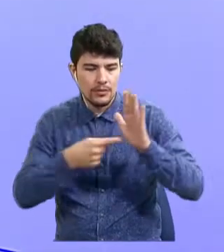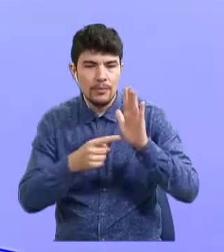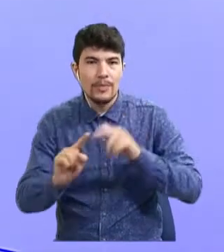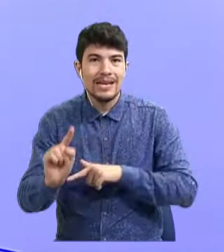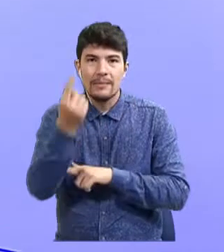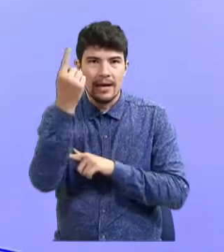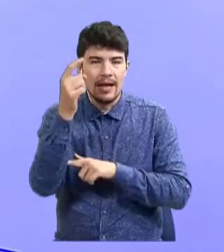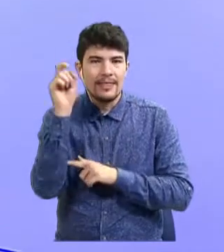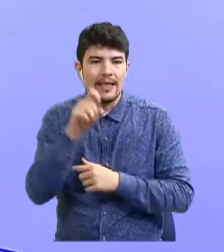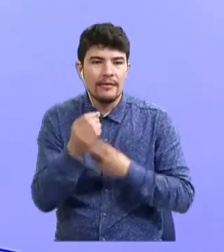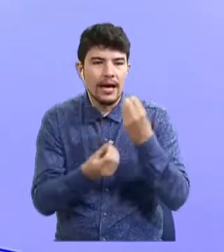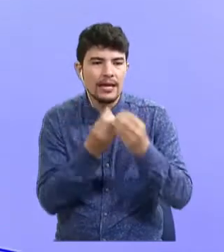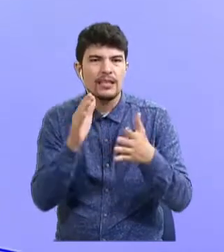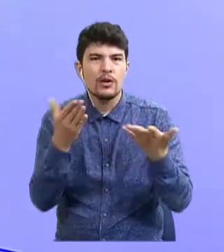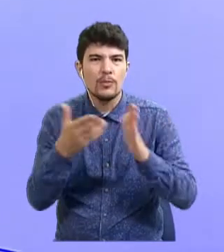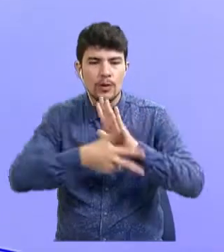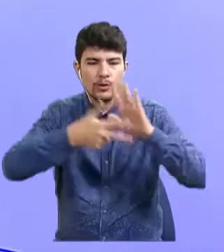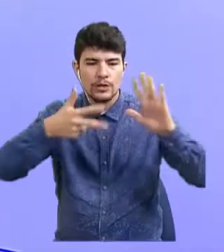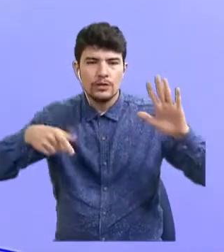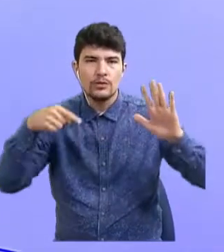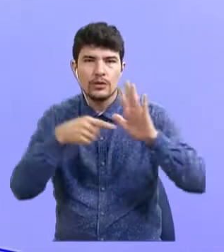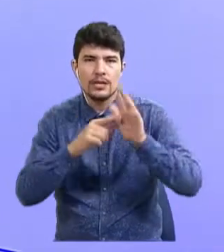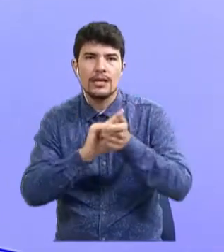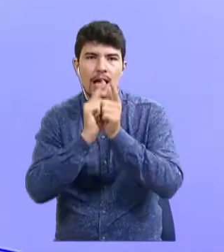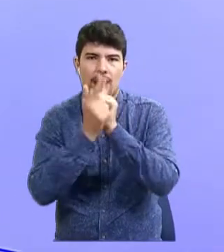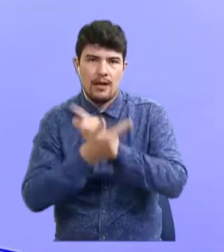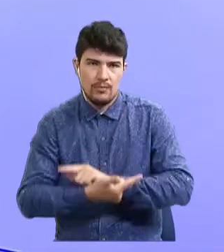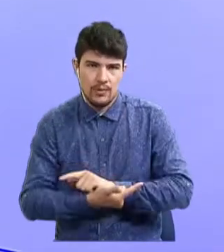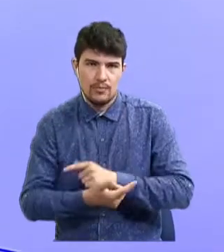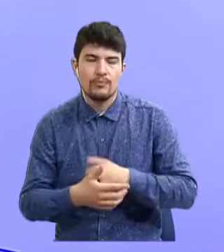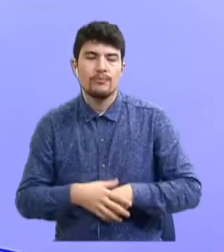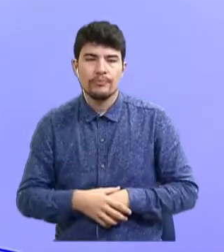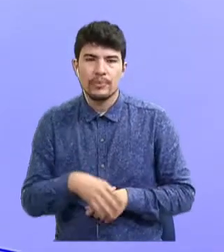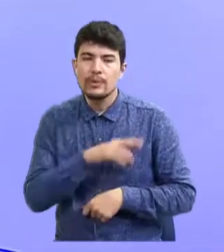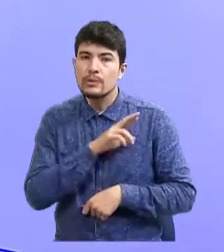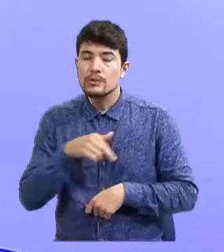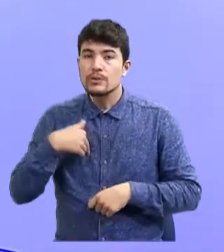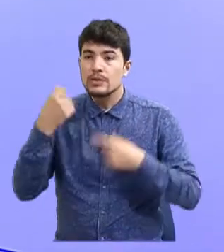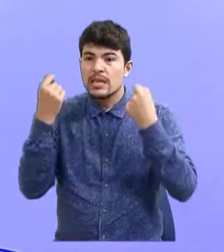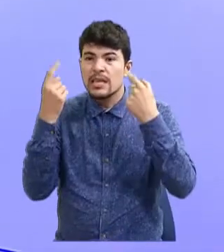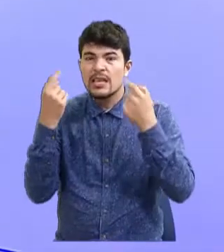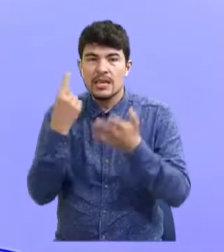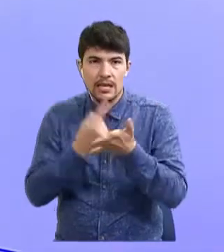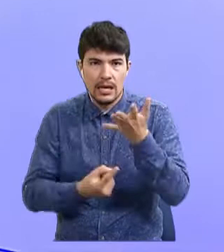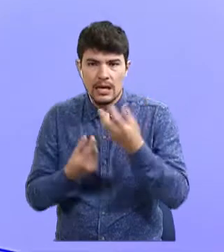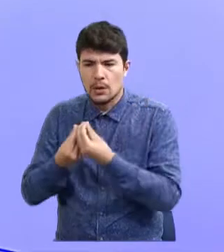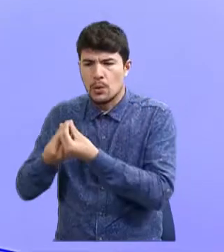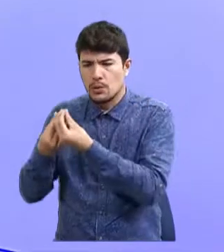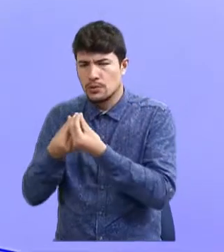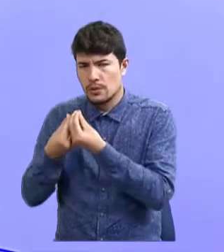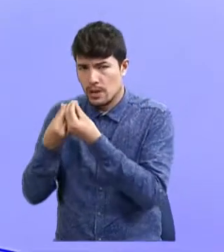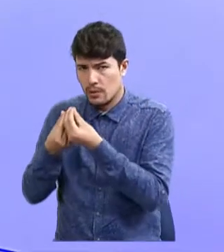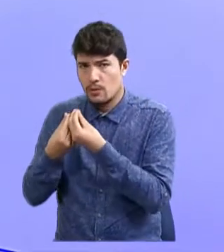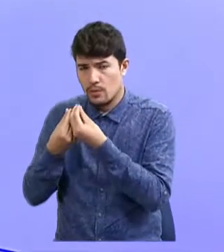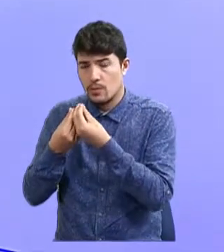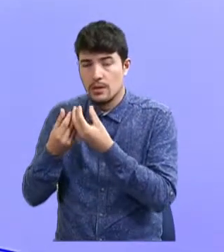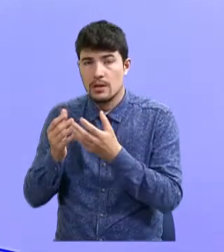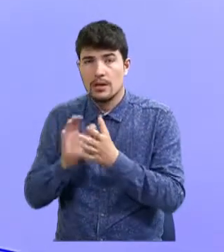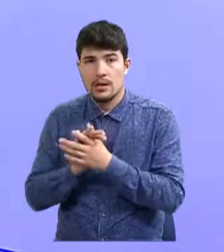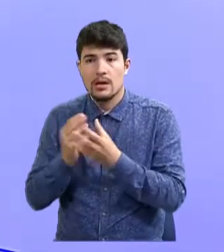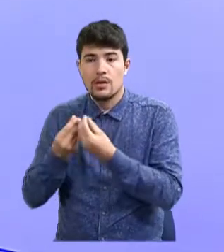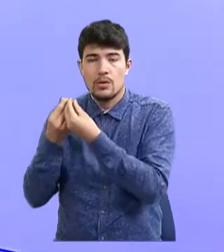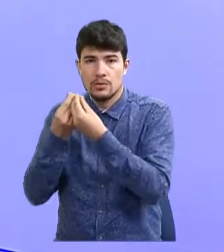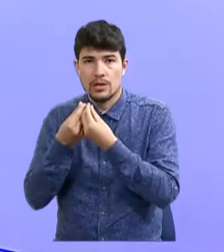decir esto? Que deben hacerse por constituyente. Nosotros entendemos que el Consejo y